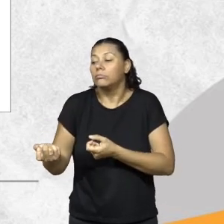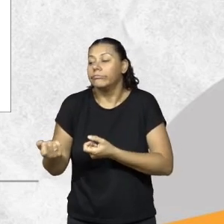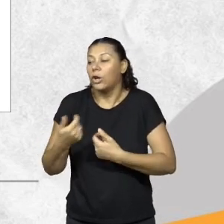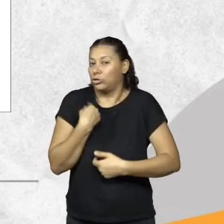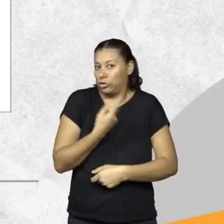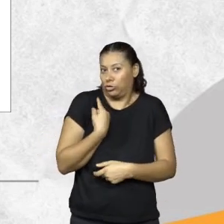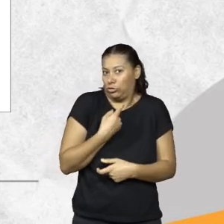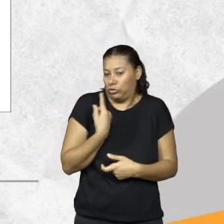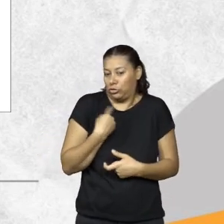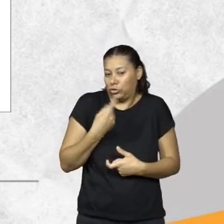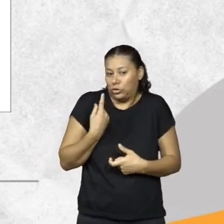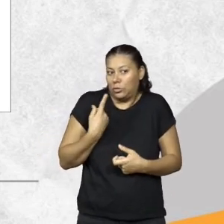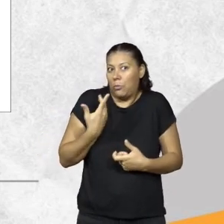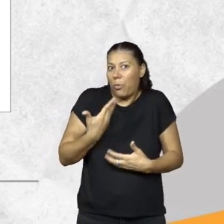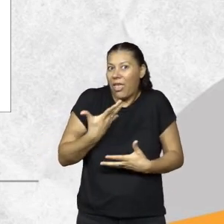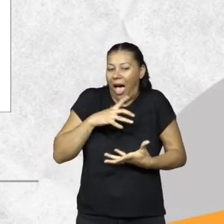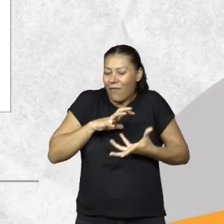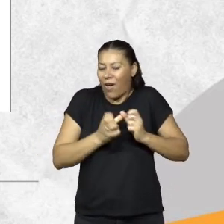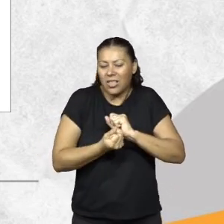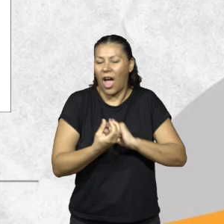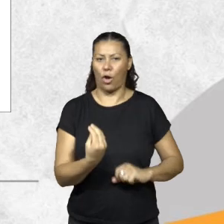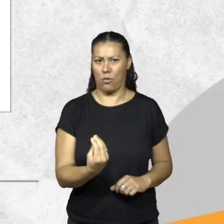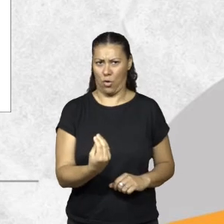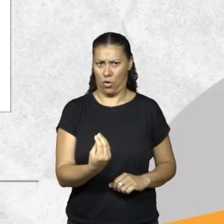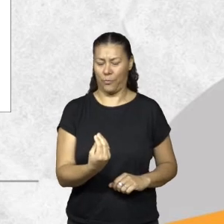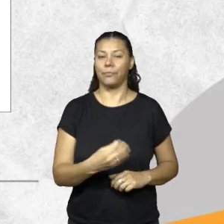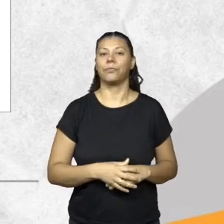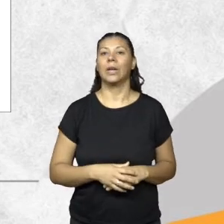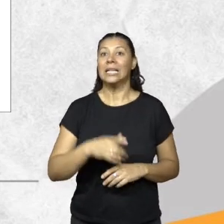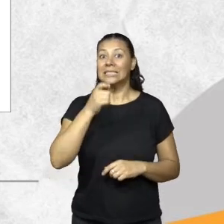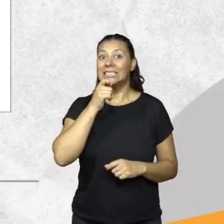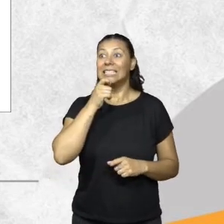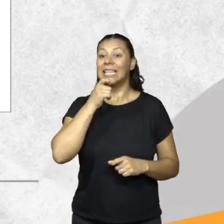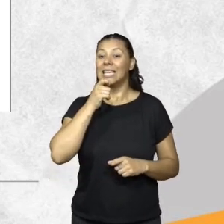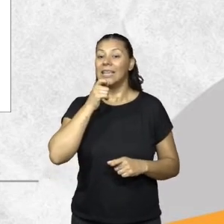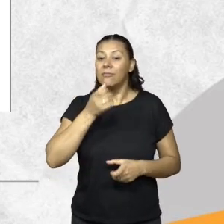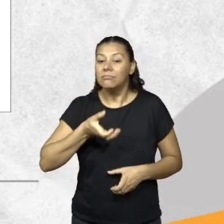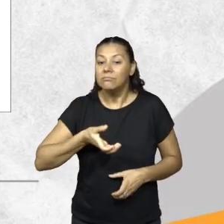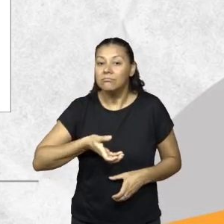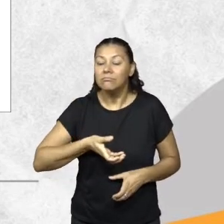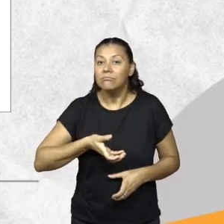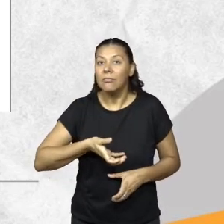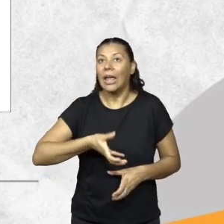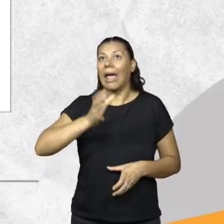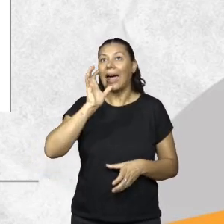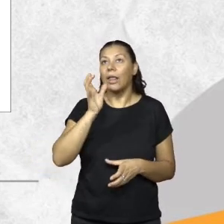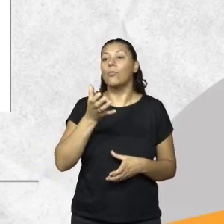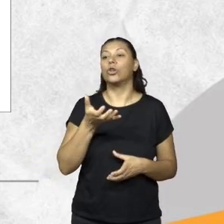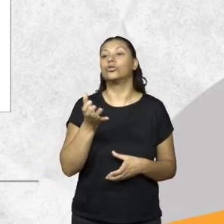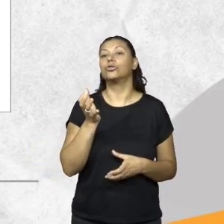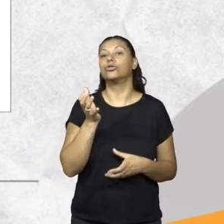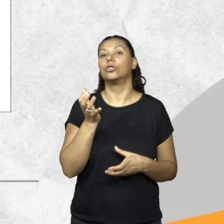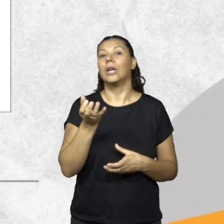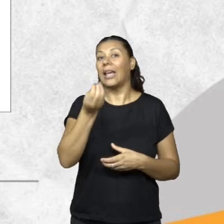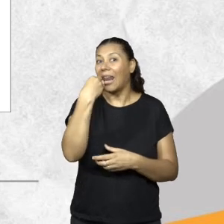intoxicación de manera médica, como se describiría, cuando ingerimos peces o algún